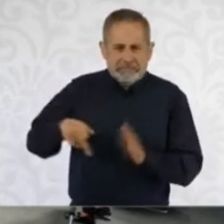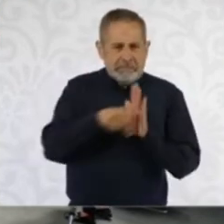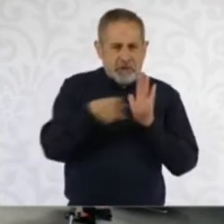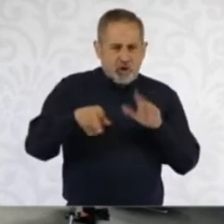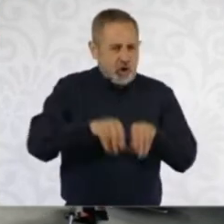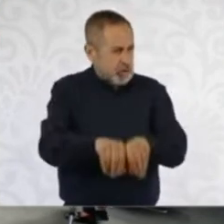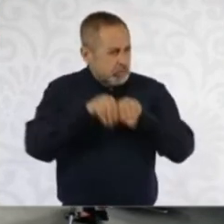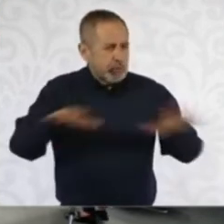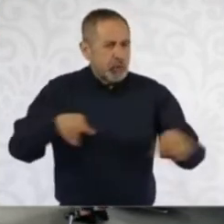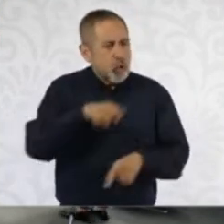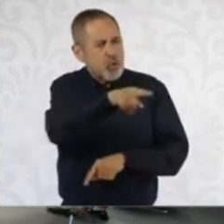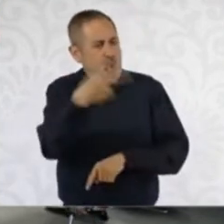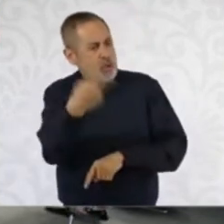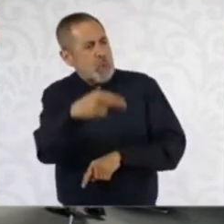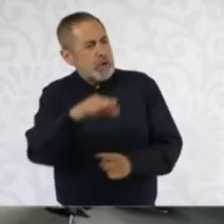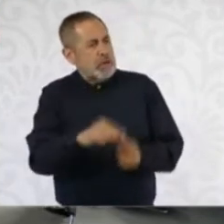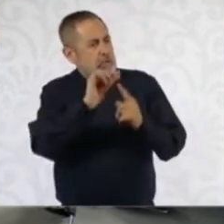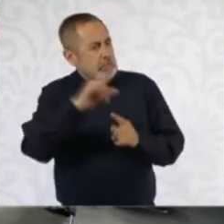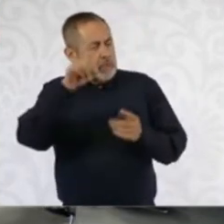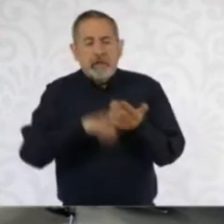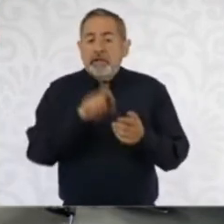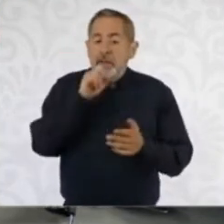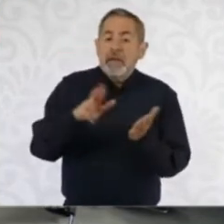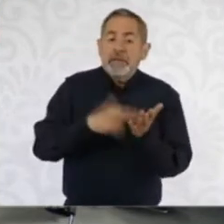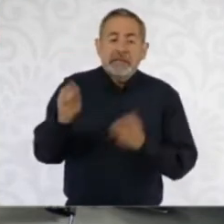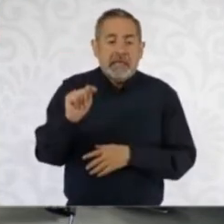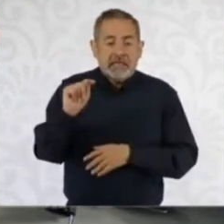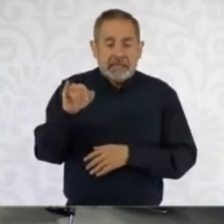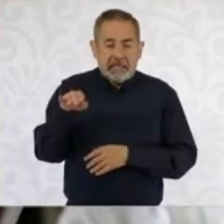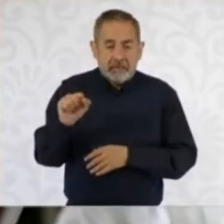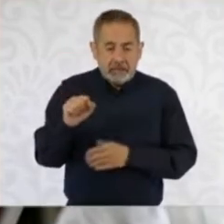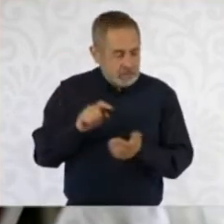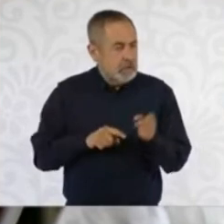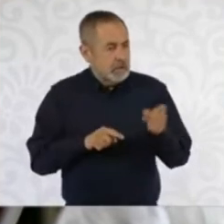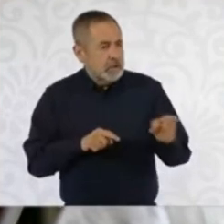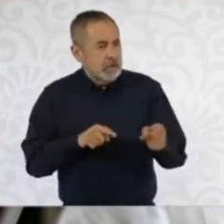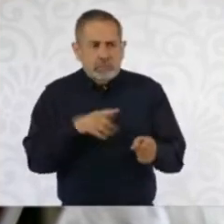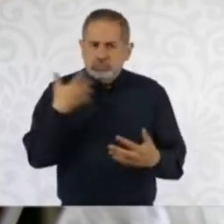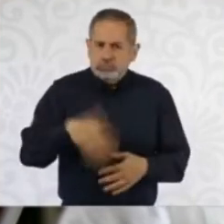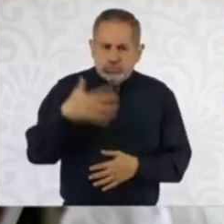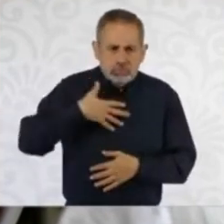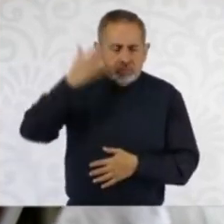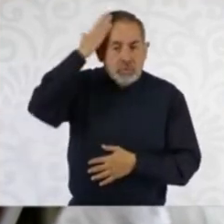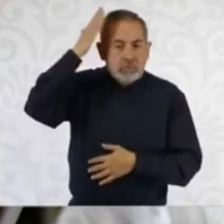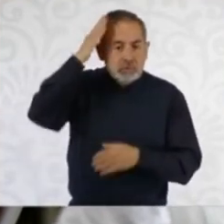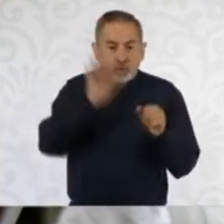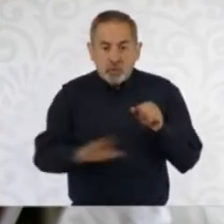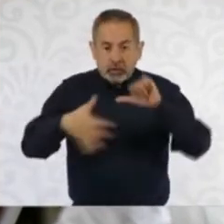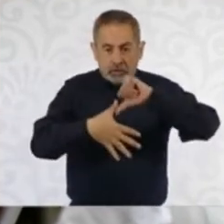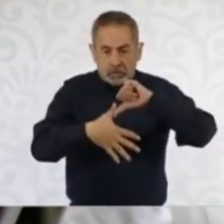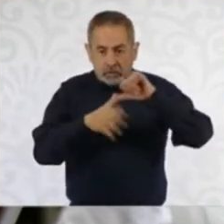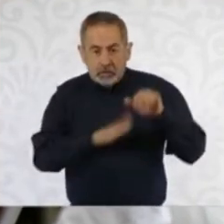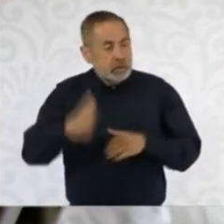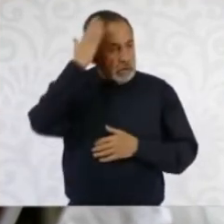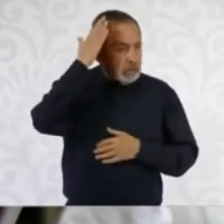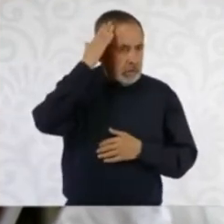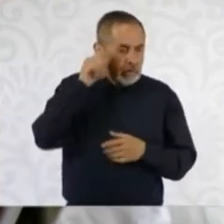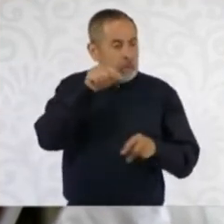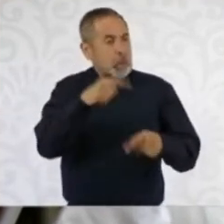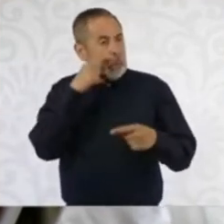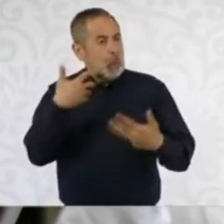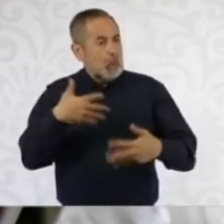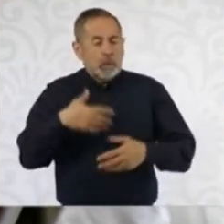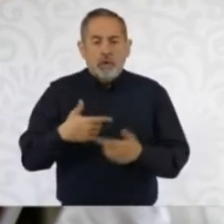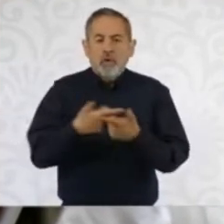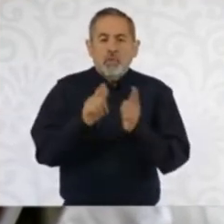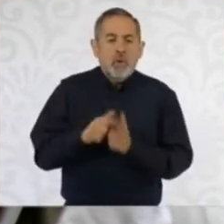y también hay que recordar la revista Time, usted ha generado pues un gran liderazgo en América Latina, lo vimos en la cumbre del G20,